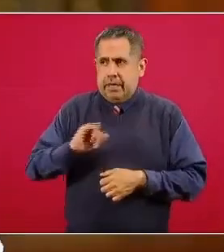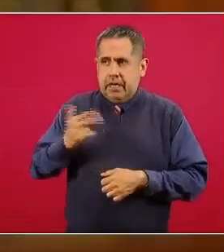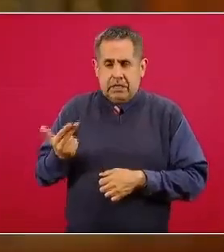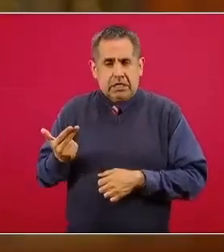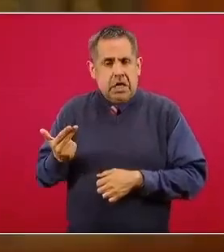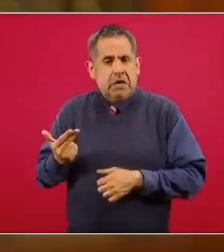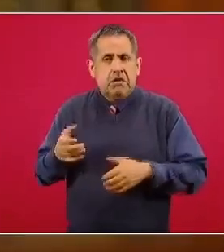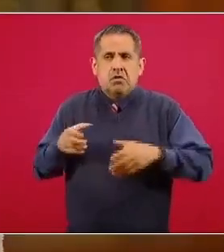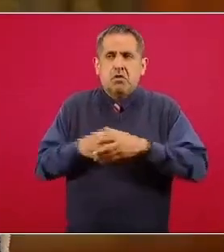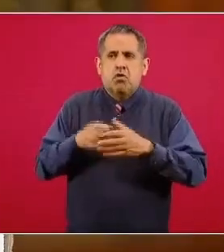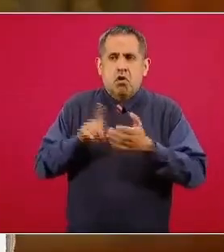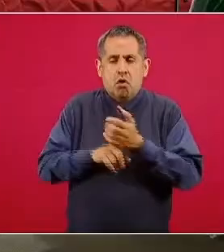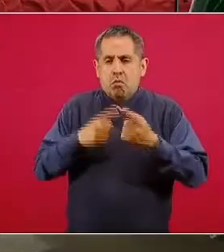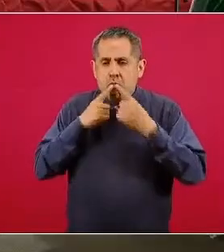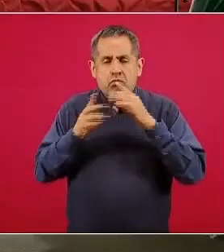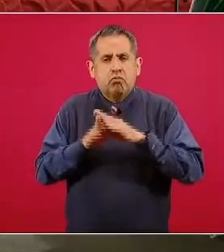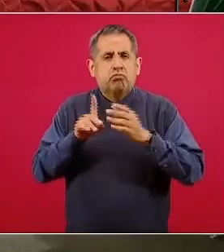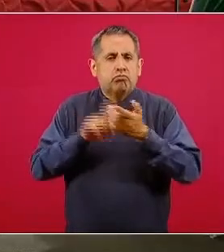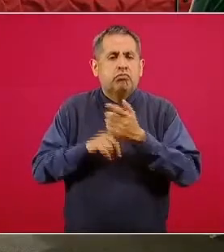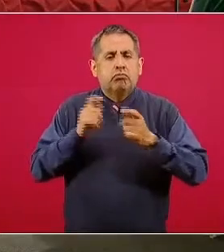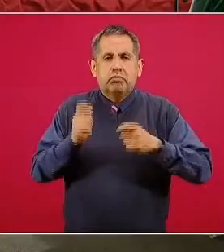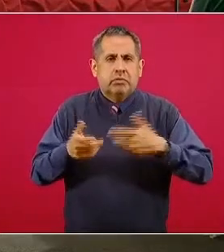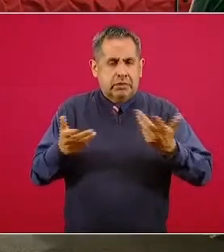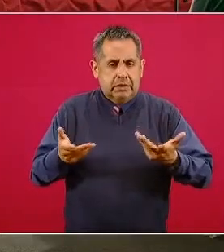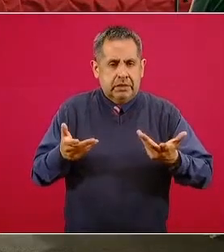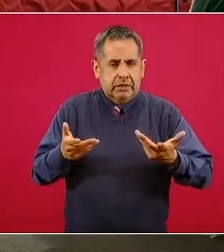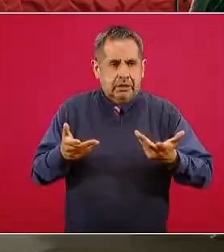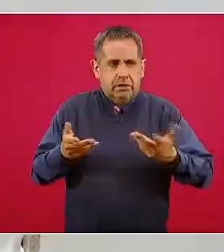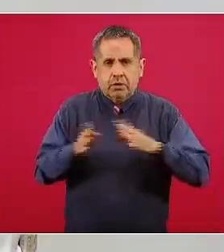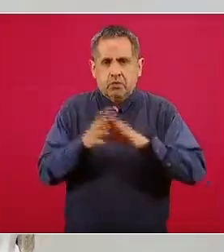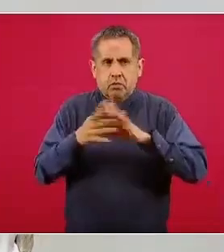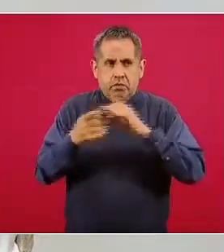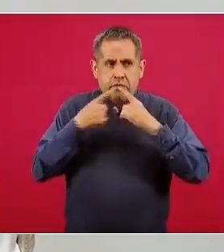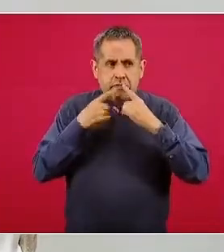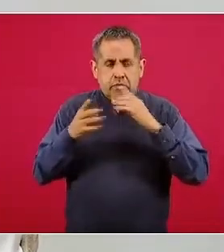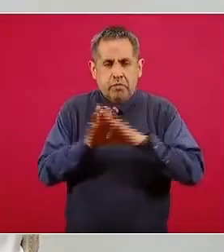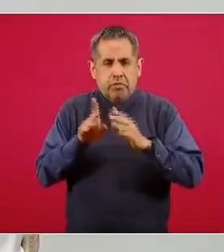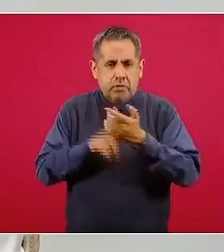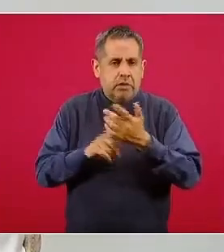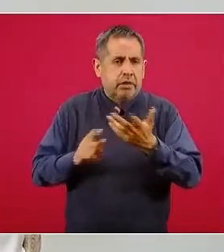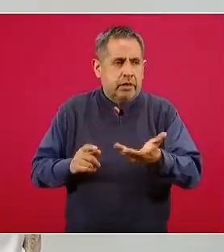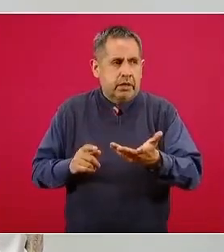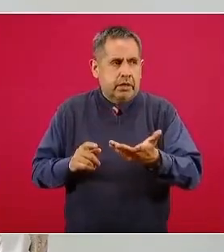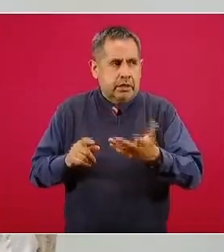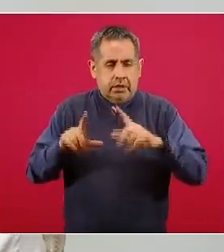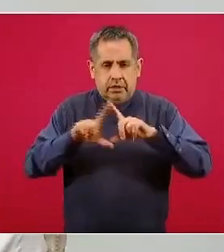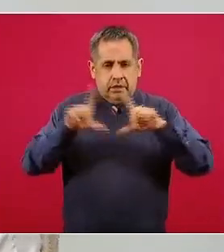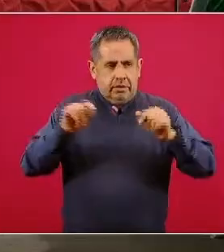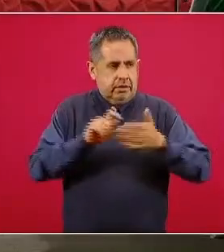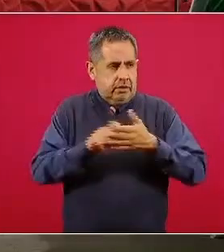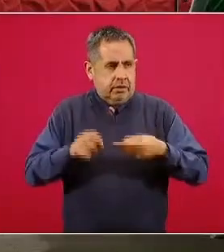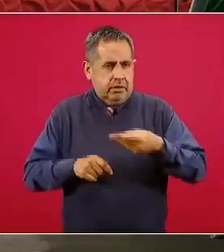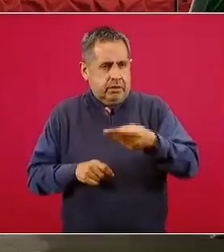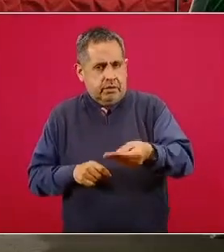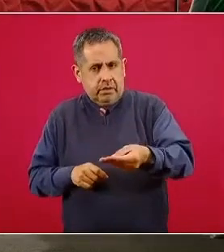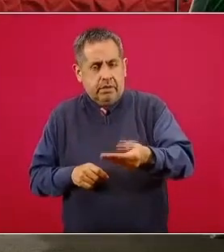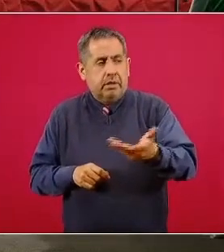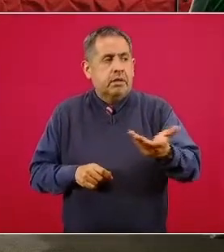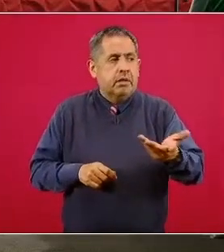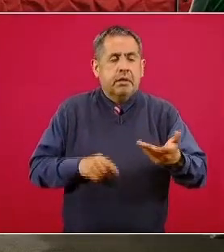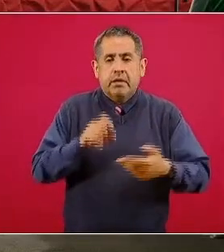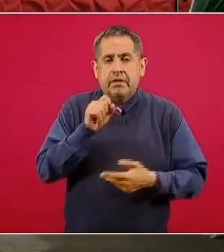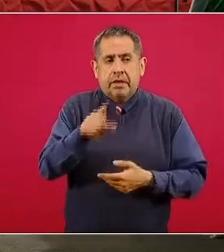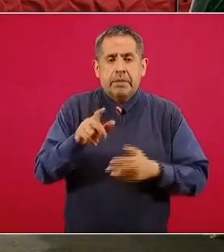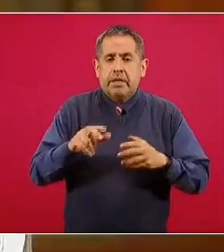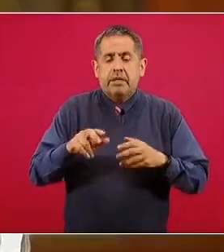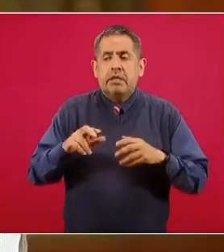en ese caso eran recetas surtidas, en este caso son tratamientos administrados. Y además ahí también en esa